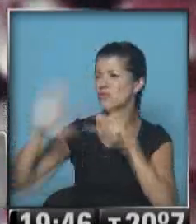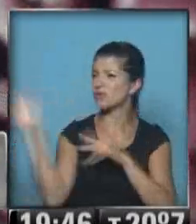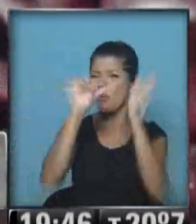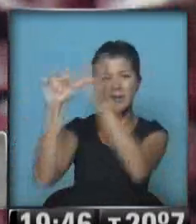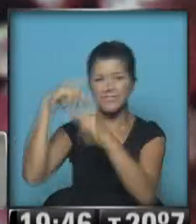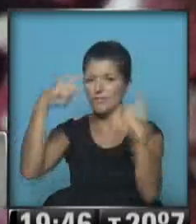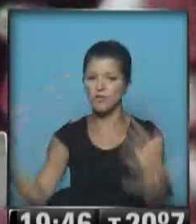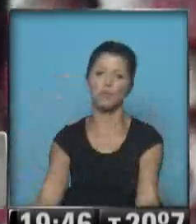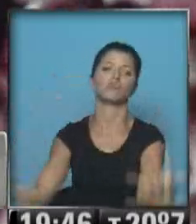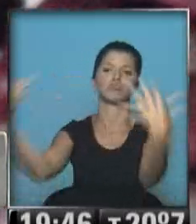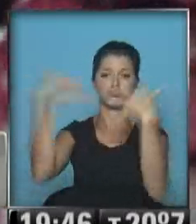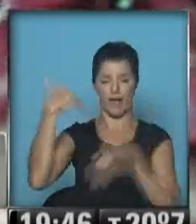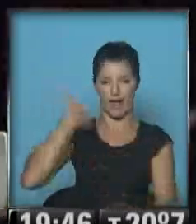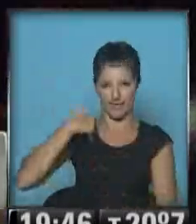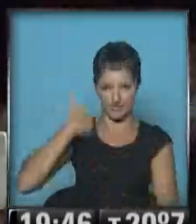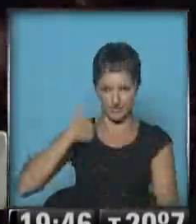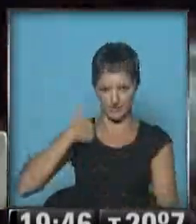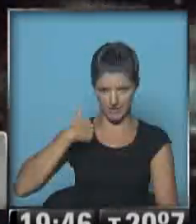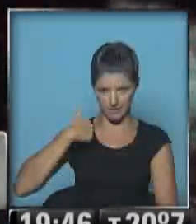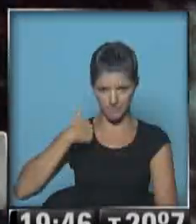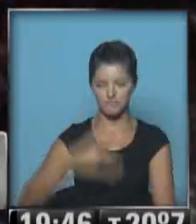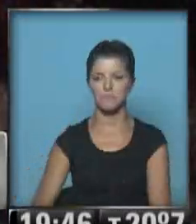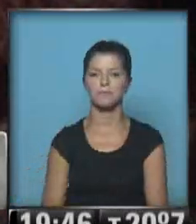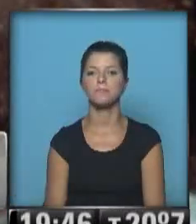convergieron aquí para conformar el carácter